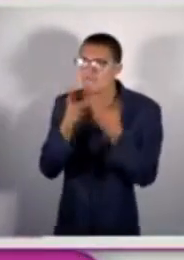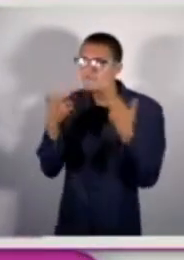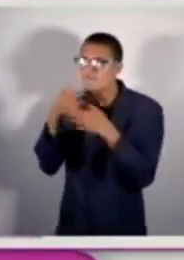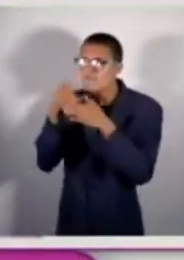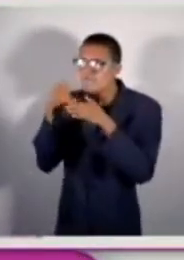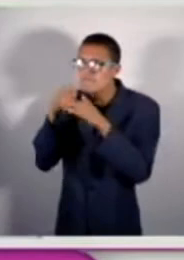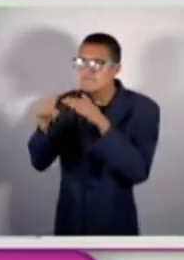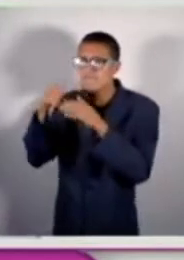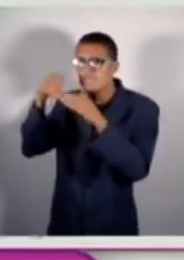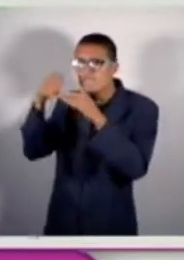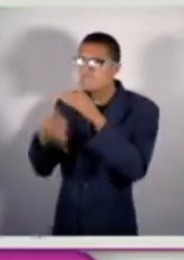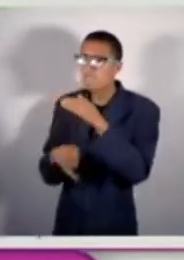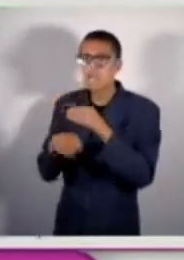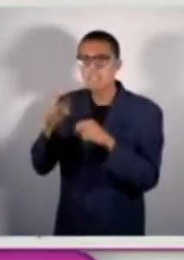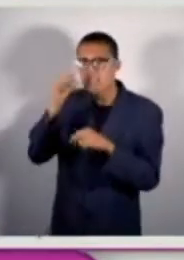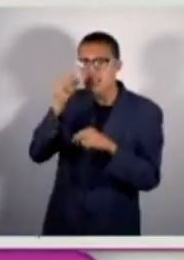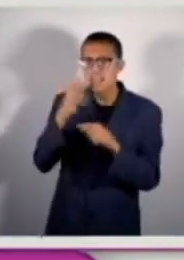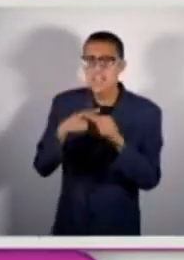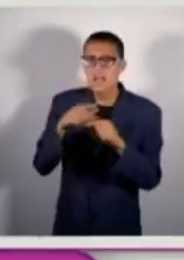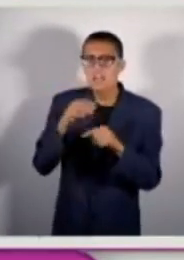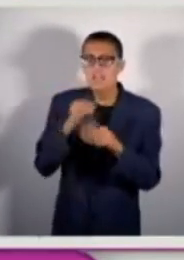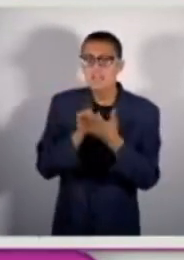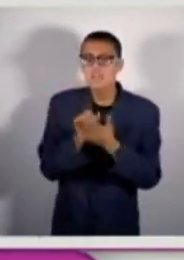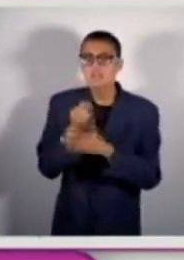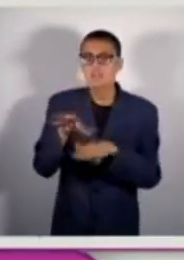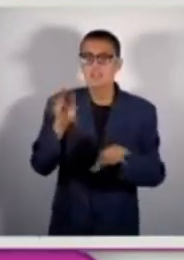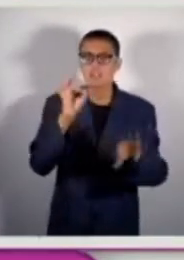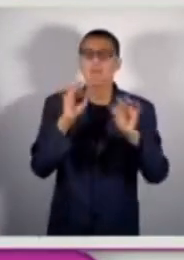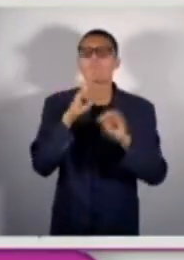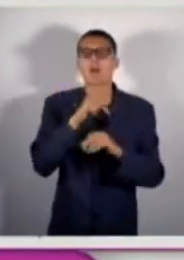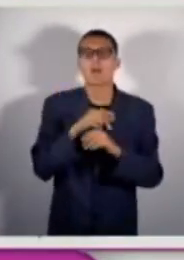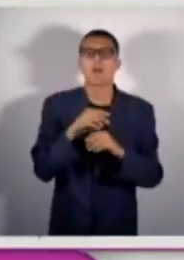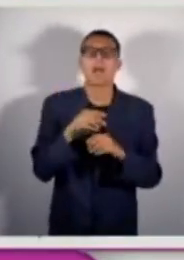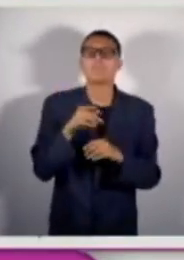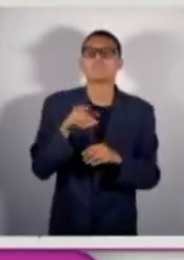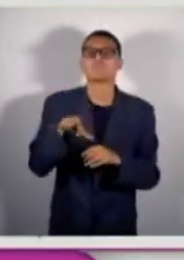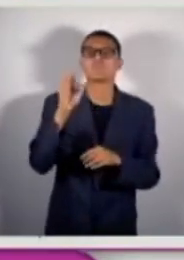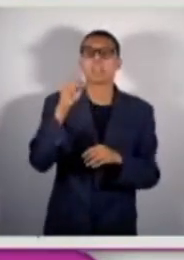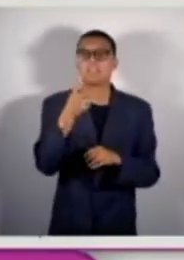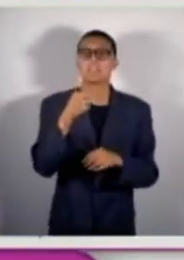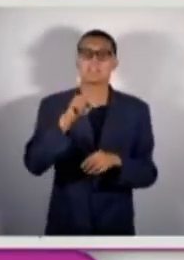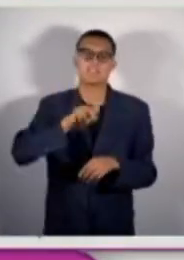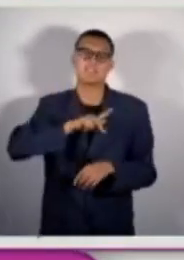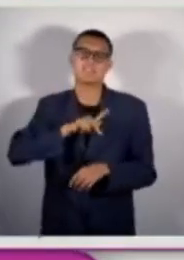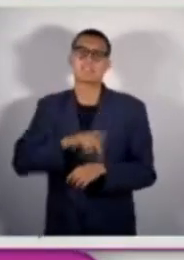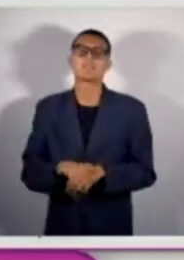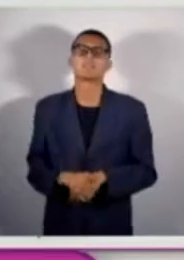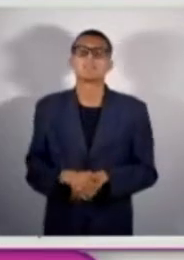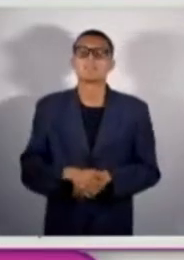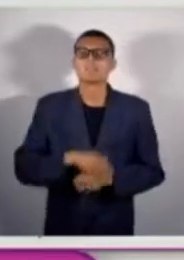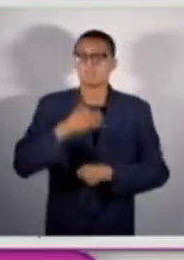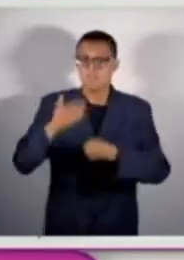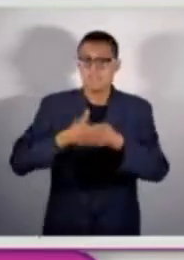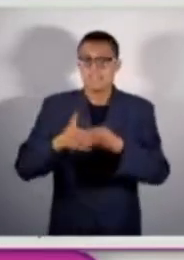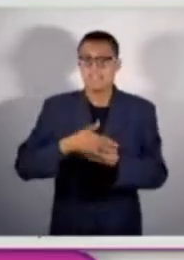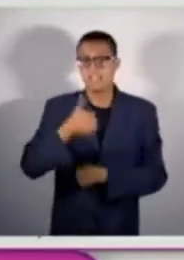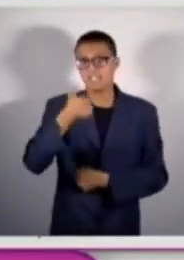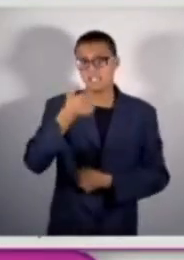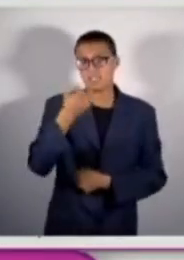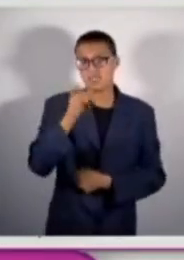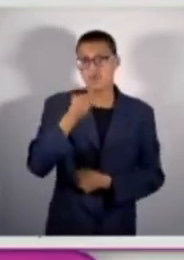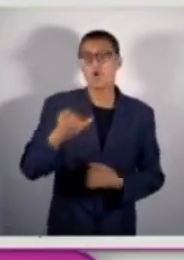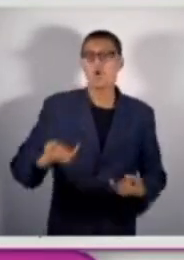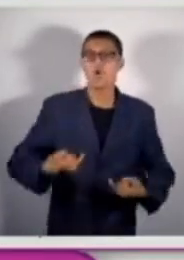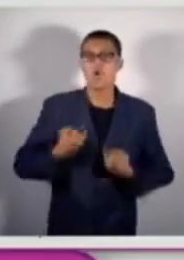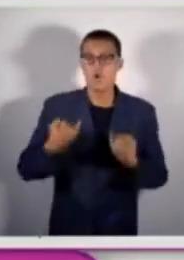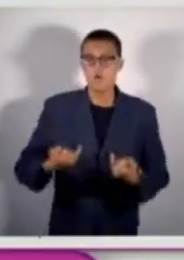casa y de aquí al 6 de junio puedas tomar la mejor decisión y te des cuenta que esa somos nosotros. Y es que el próximo 6 de junio los jóvenes